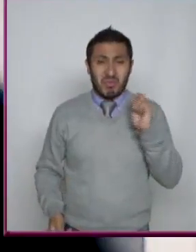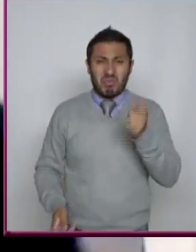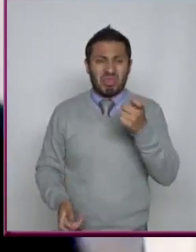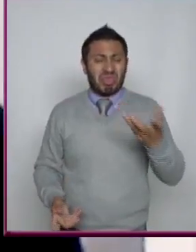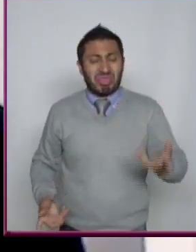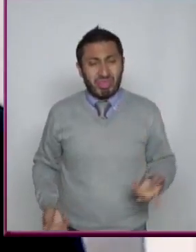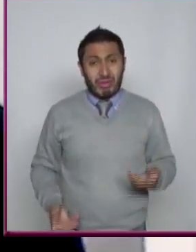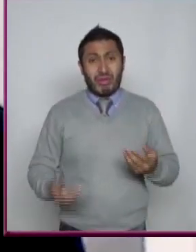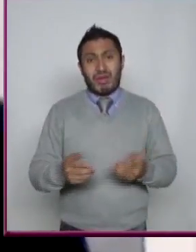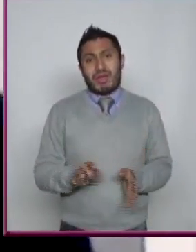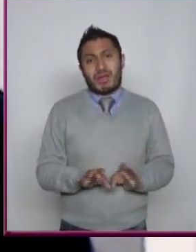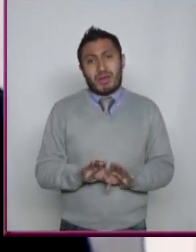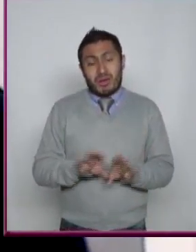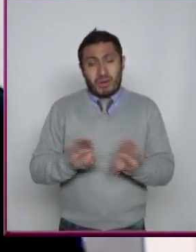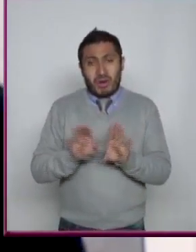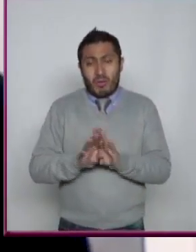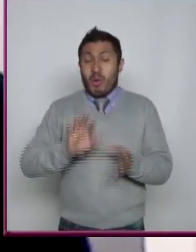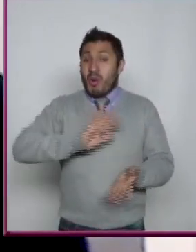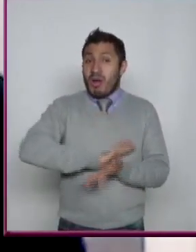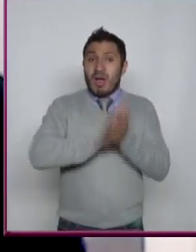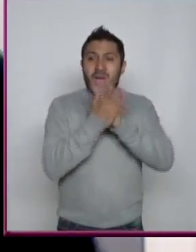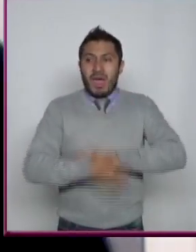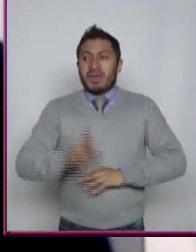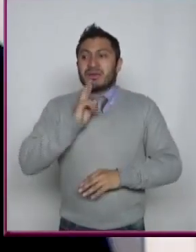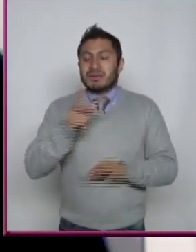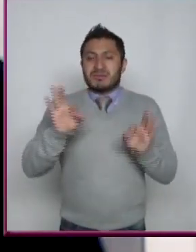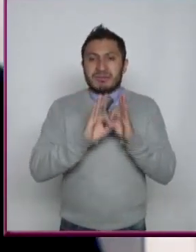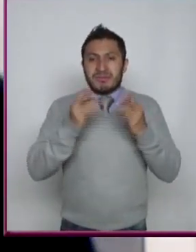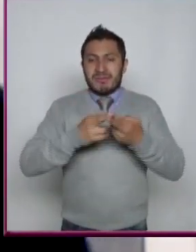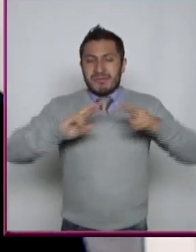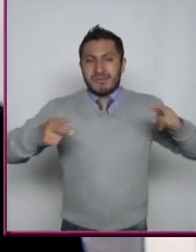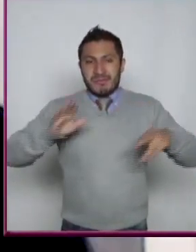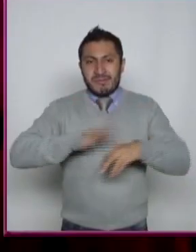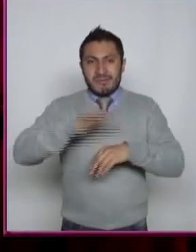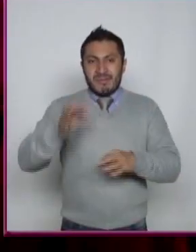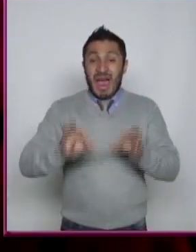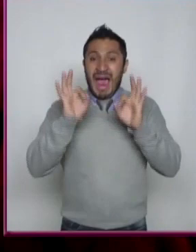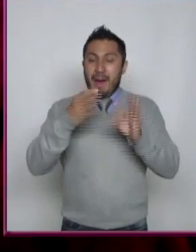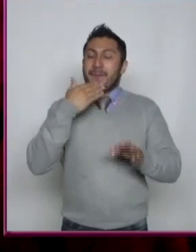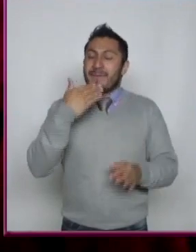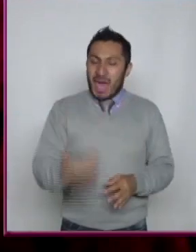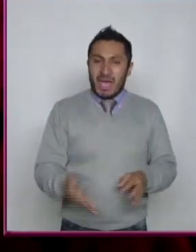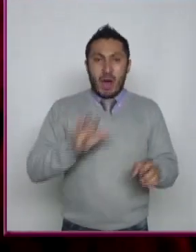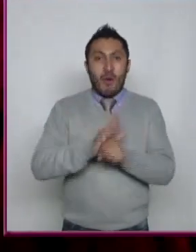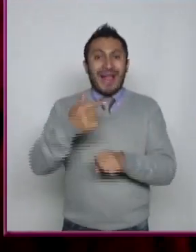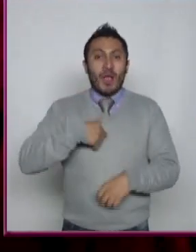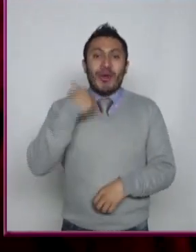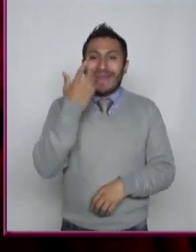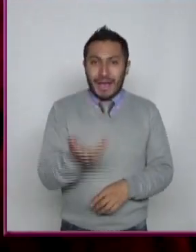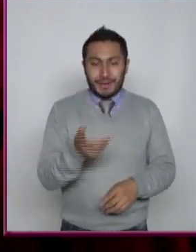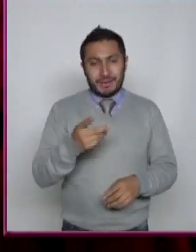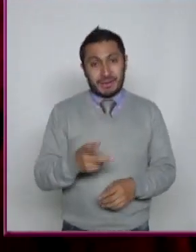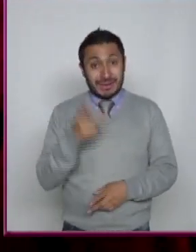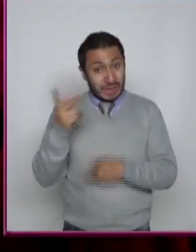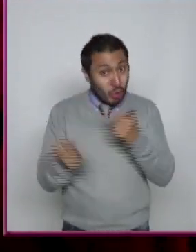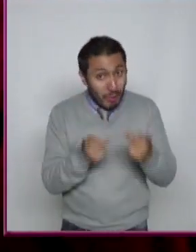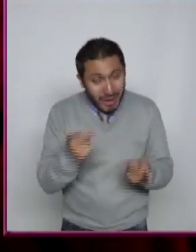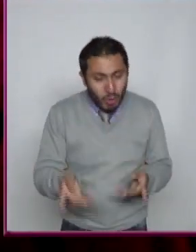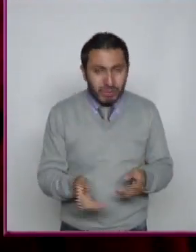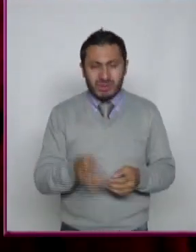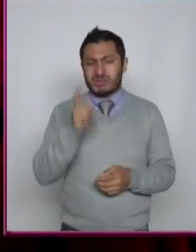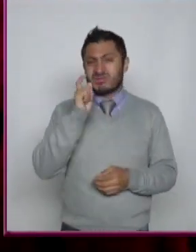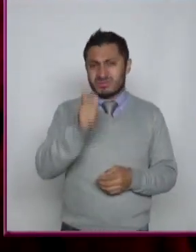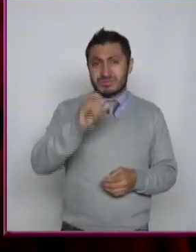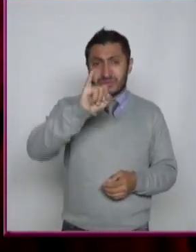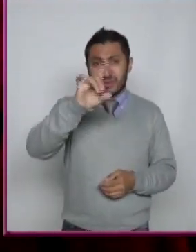construir relaciones como más auténticas, ¿no? Más que vayan de acuerdo a lo que yo quiero, ¿no? Entonces, en la pregunta esta de ¿idealizamos